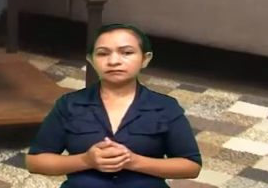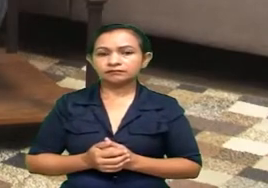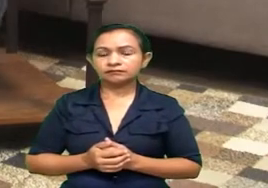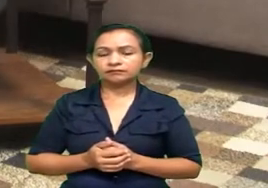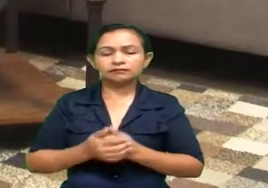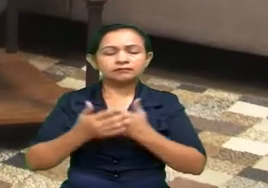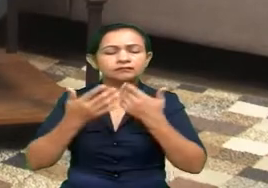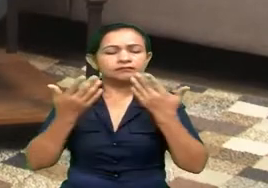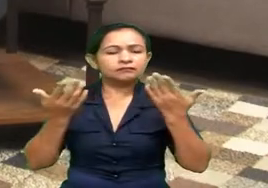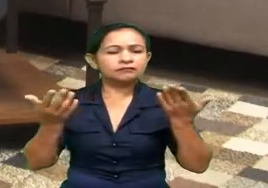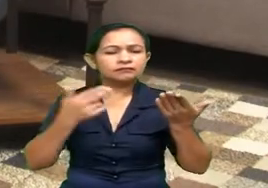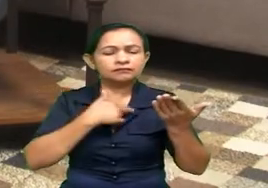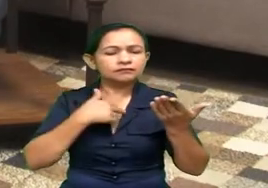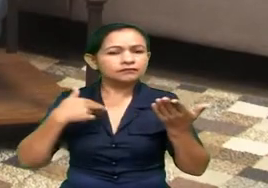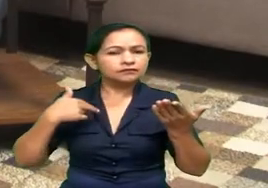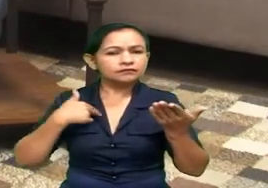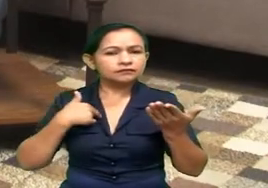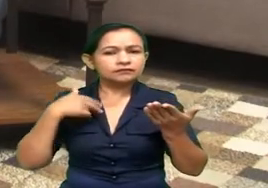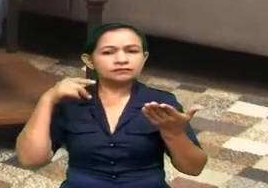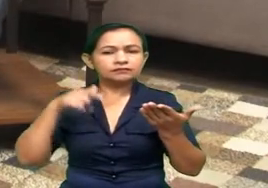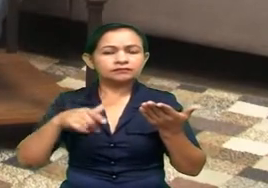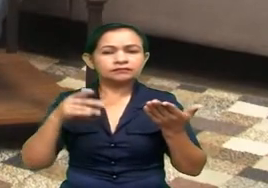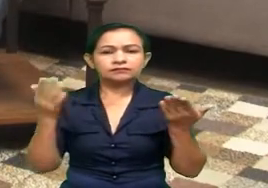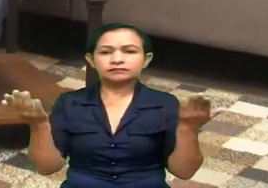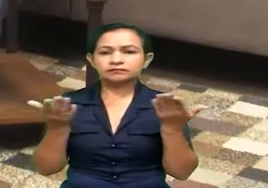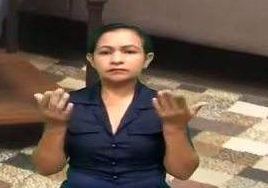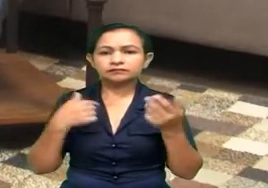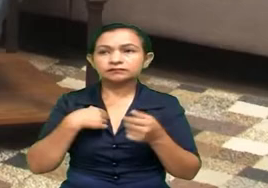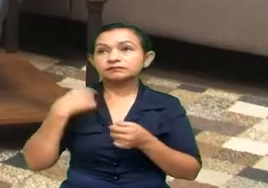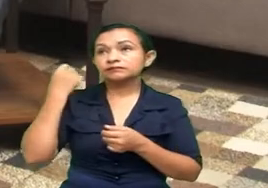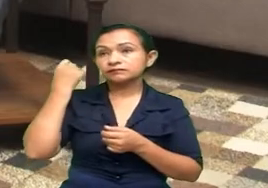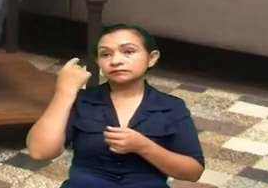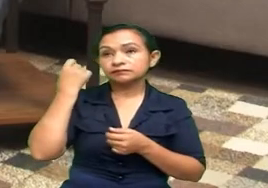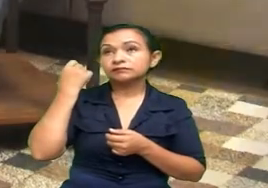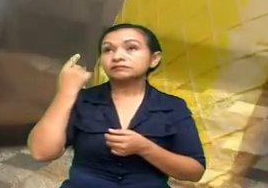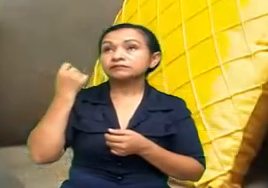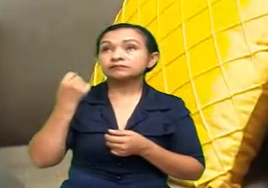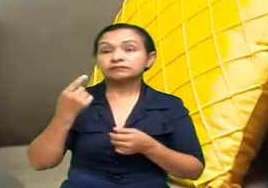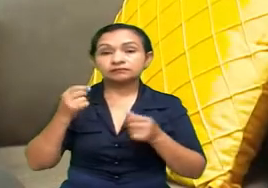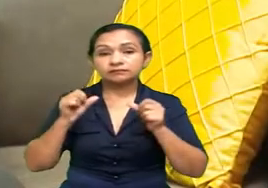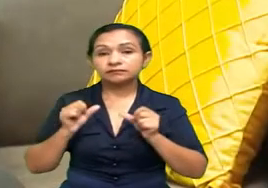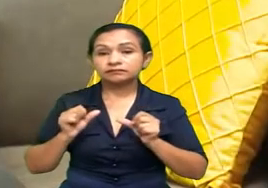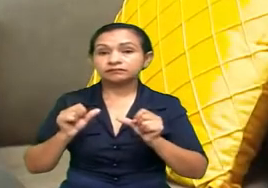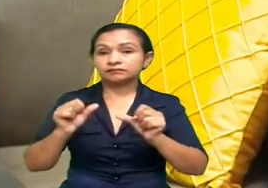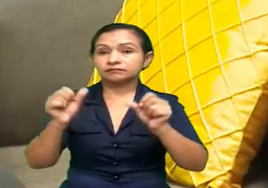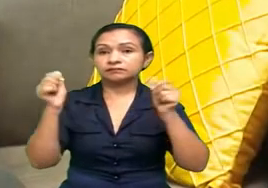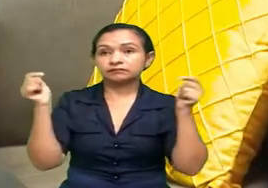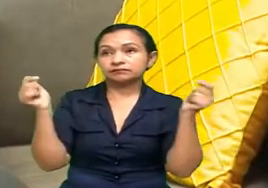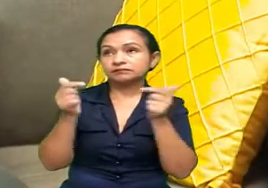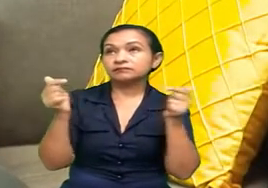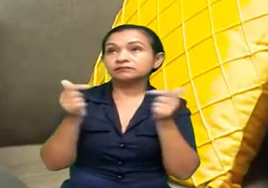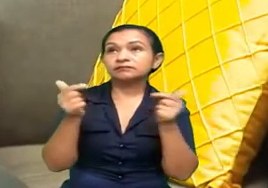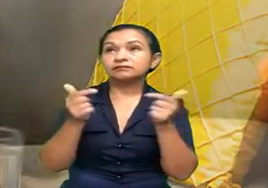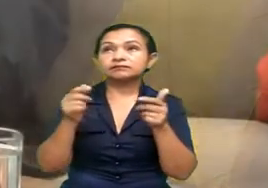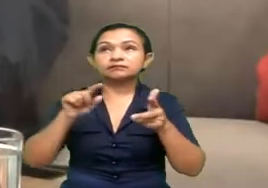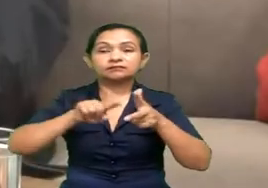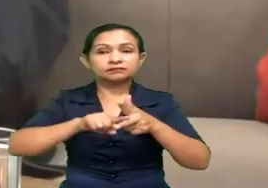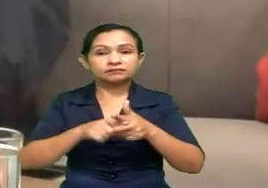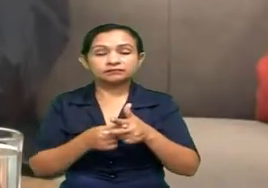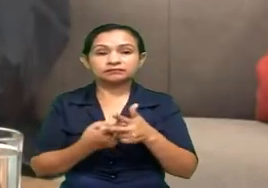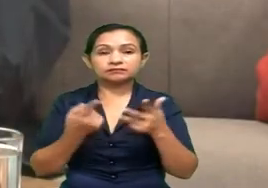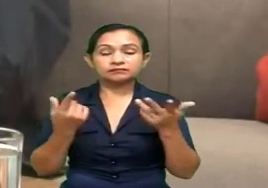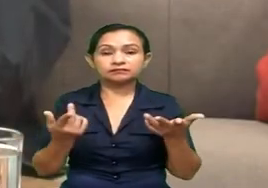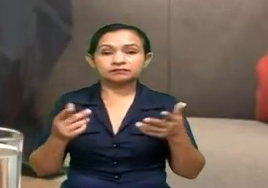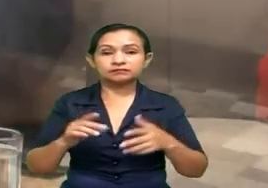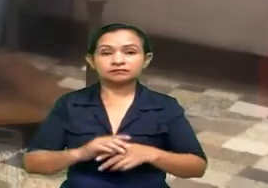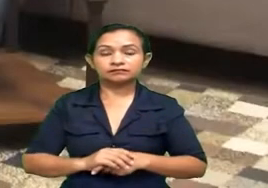¿Qué provocó esta situación? Porque entiendo que continuó los enfrentamientos a partir de esto.